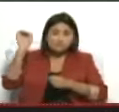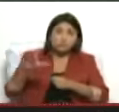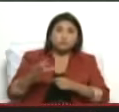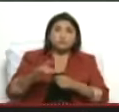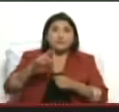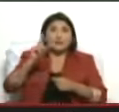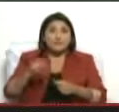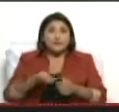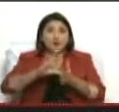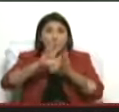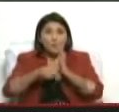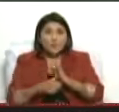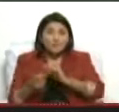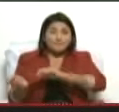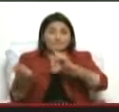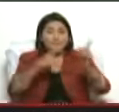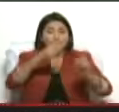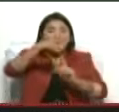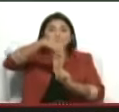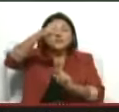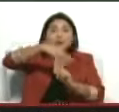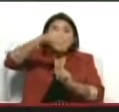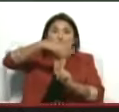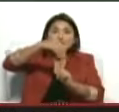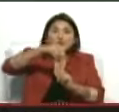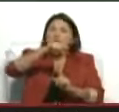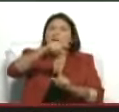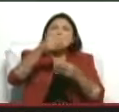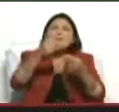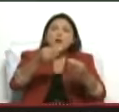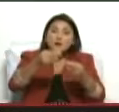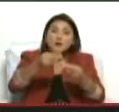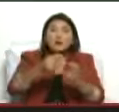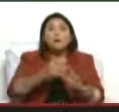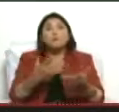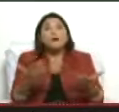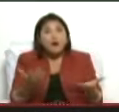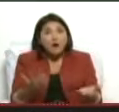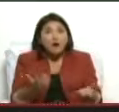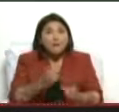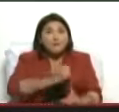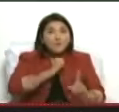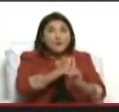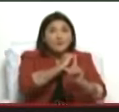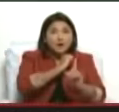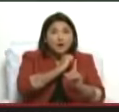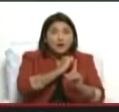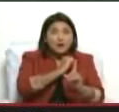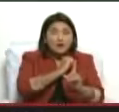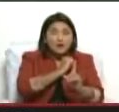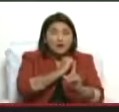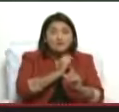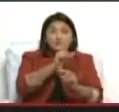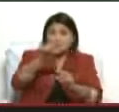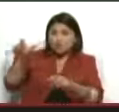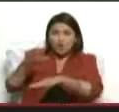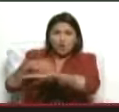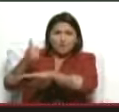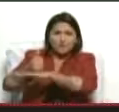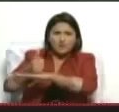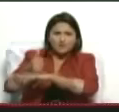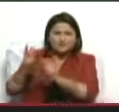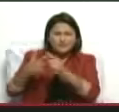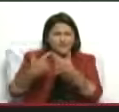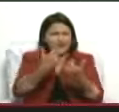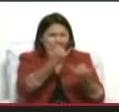a al distribuidor Altamira para qué era Era para matar Entonces los detenidos son ahora presos